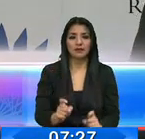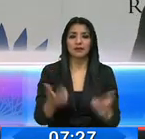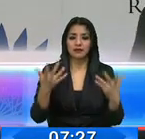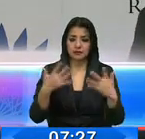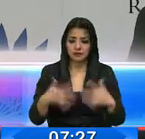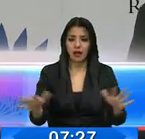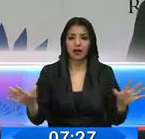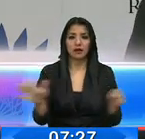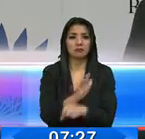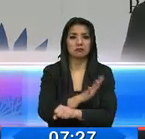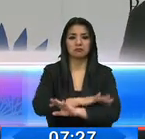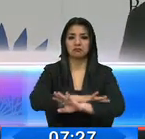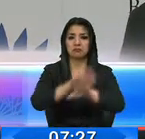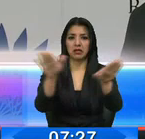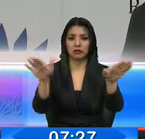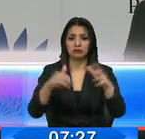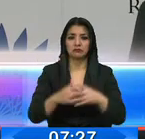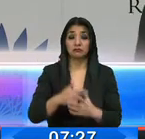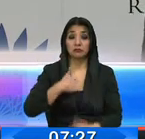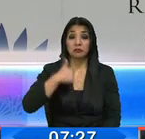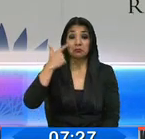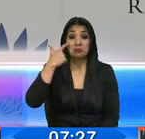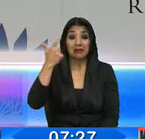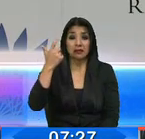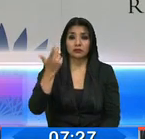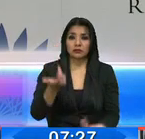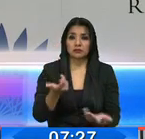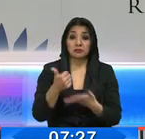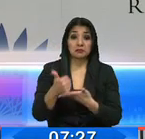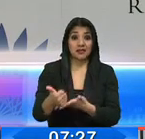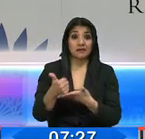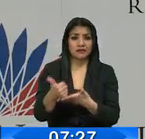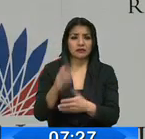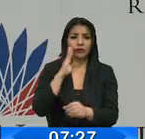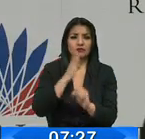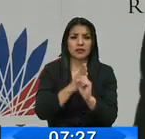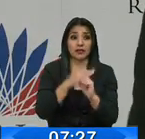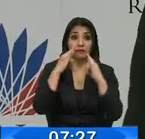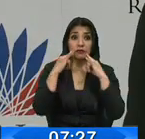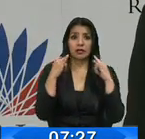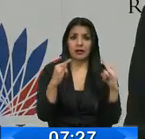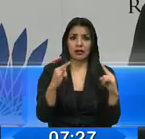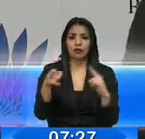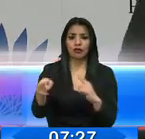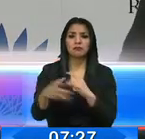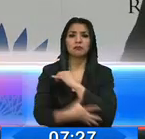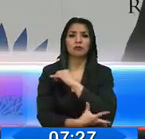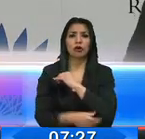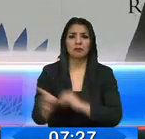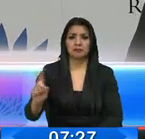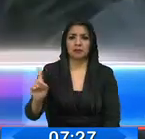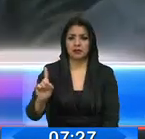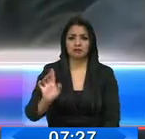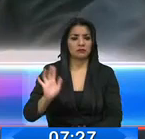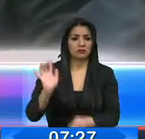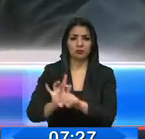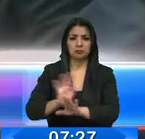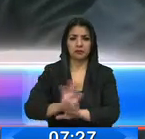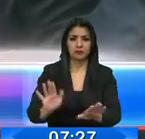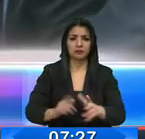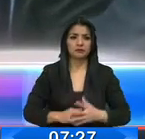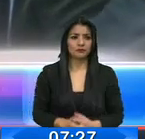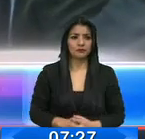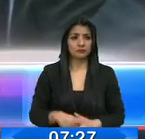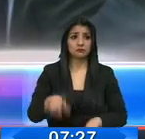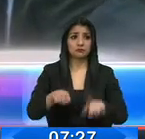su globalidad y creemos nosotros topando los subsidios que están destinados a los ricos y no bajando los subsidios que están destinados a los pobres. Aunque hay